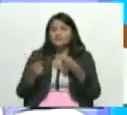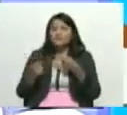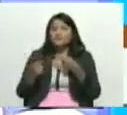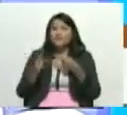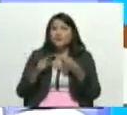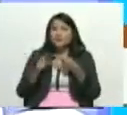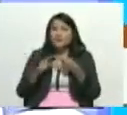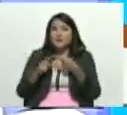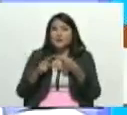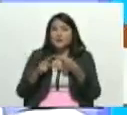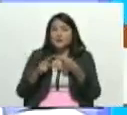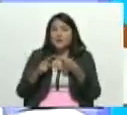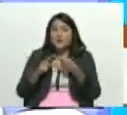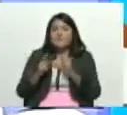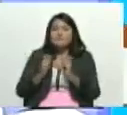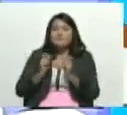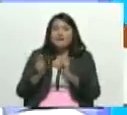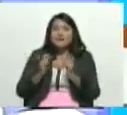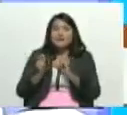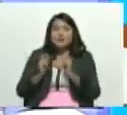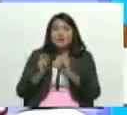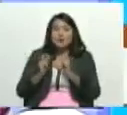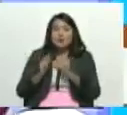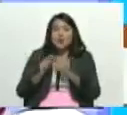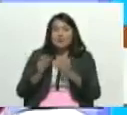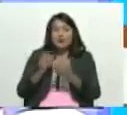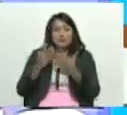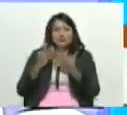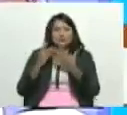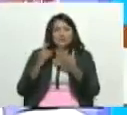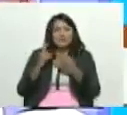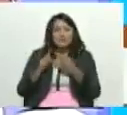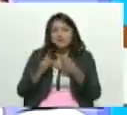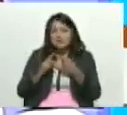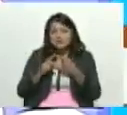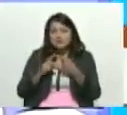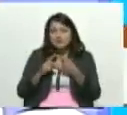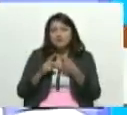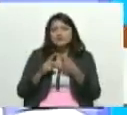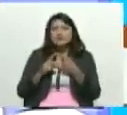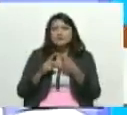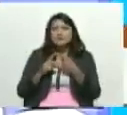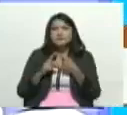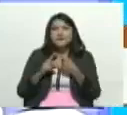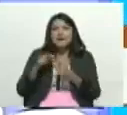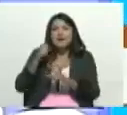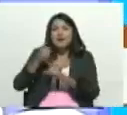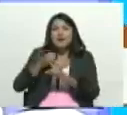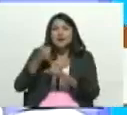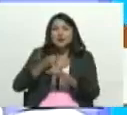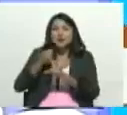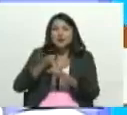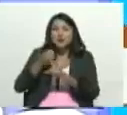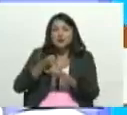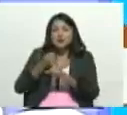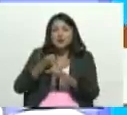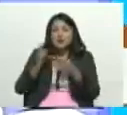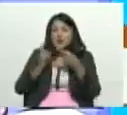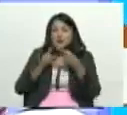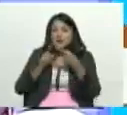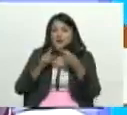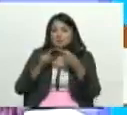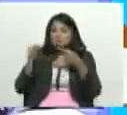nuestro periodismo de Esperanza tiene que basarse en la lucha enfatizando